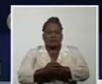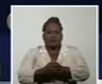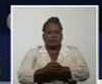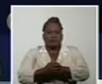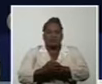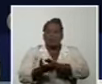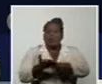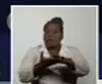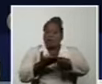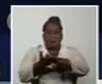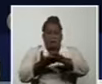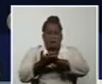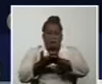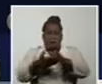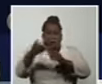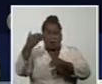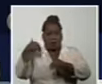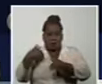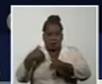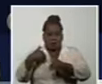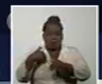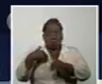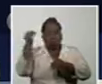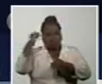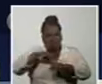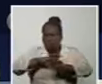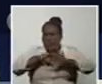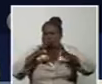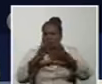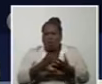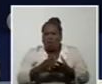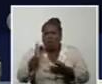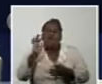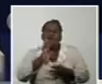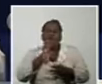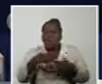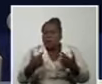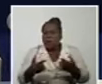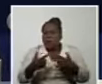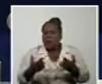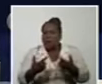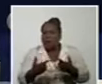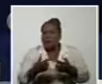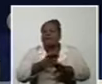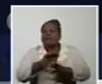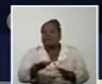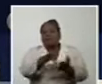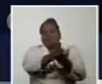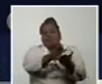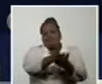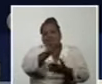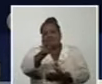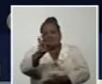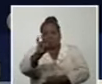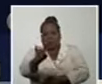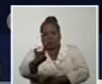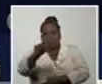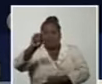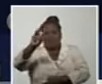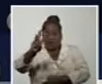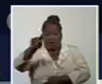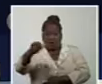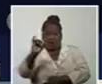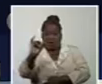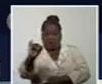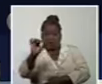Ninguno ayer se dejó de precisar la fuente de infección, no obstante acumulamos 69, el 3,6% de la